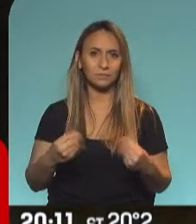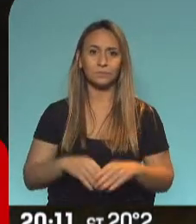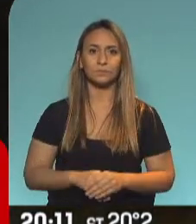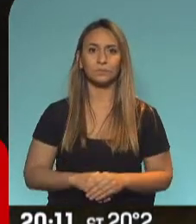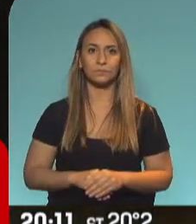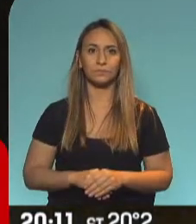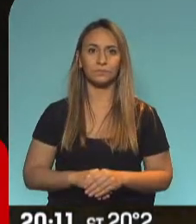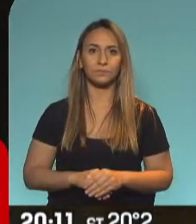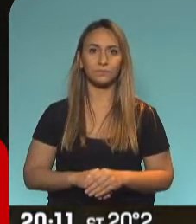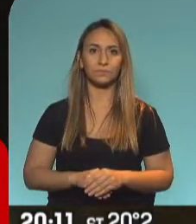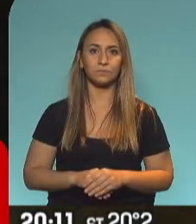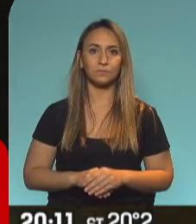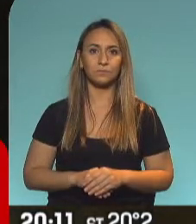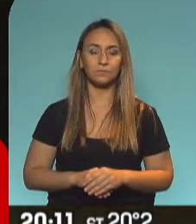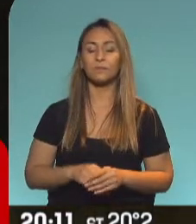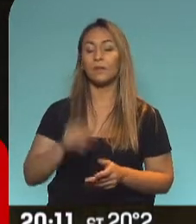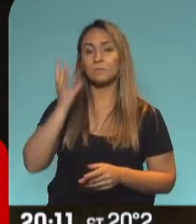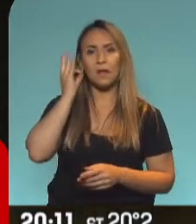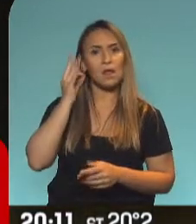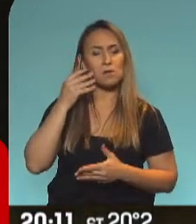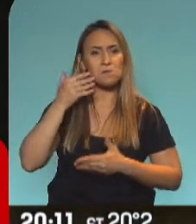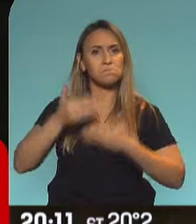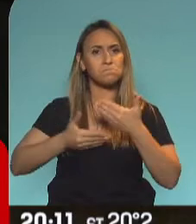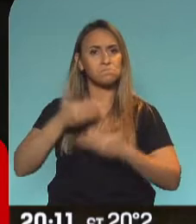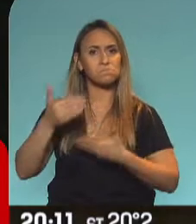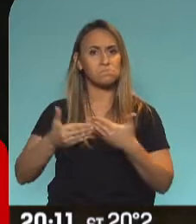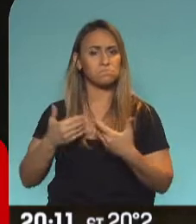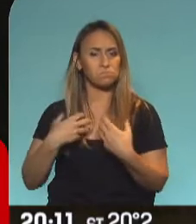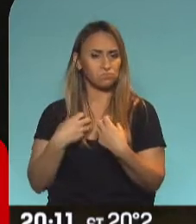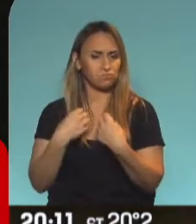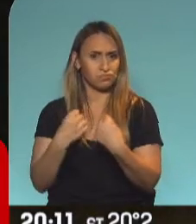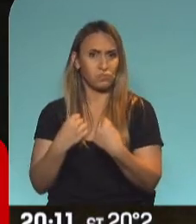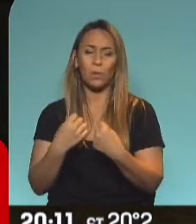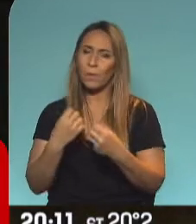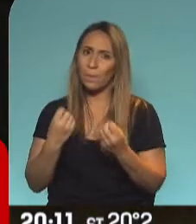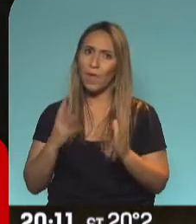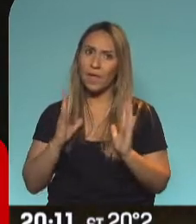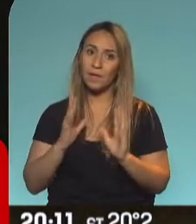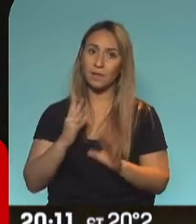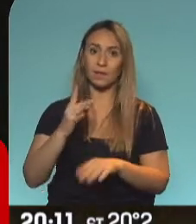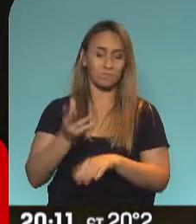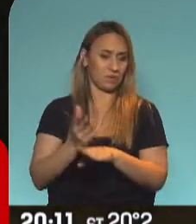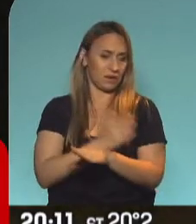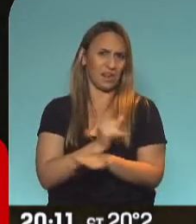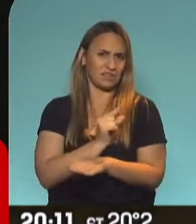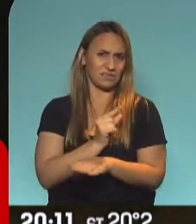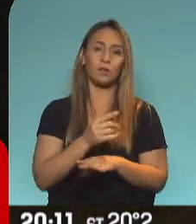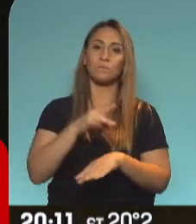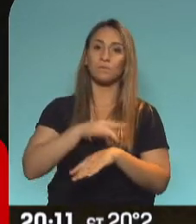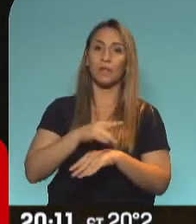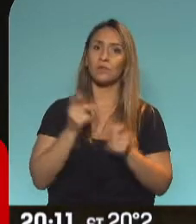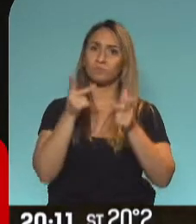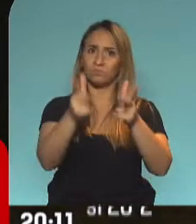que se recupera bien Diego Maradona. El médico lo acaba de decir, están sorprendidos,